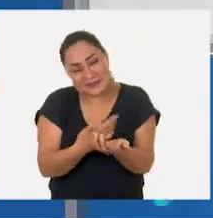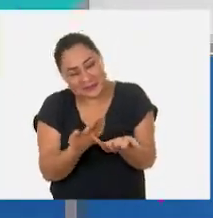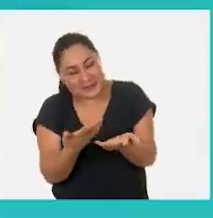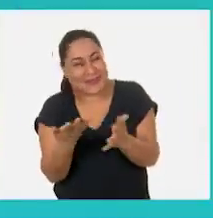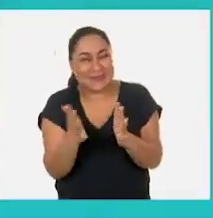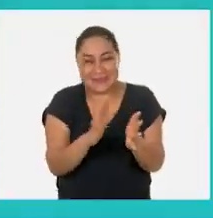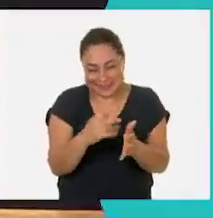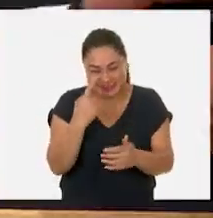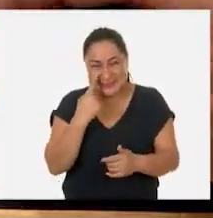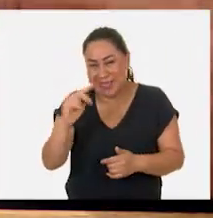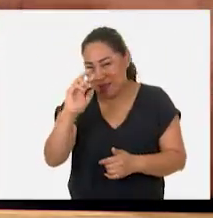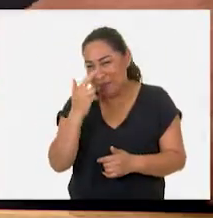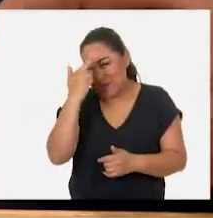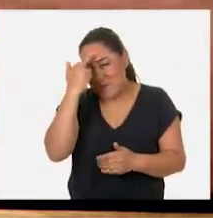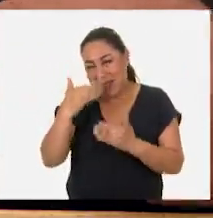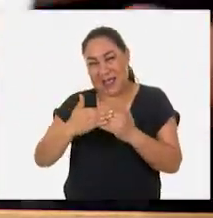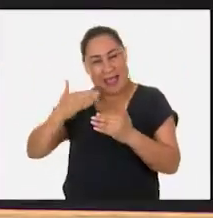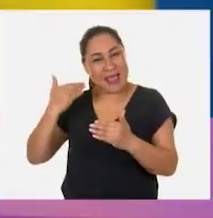verla.